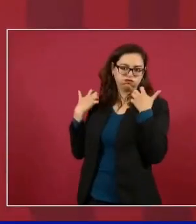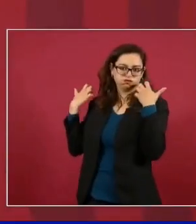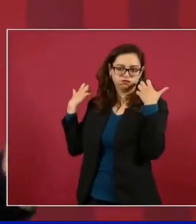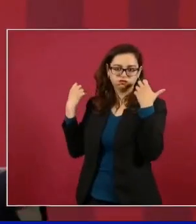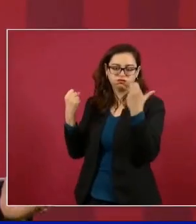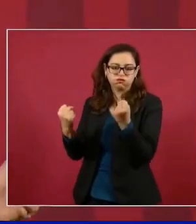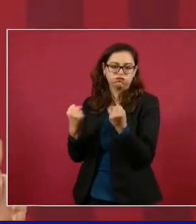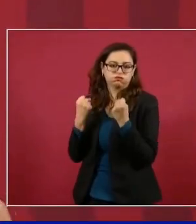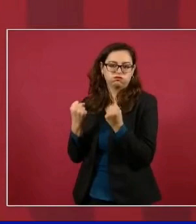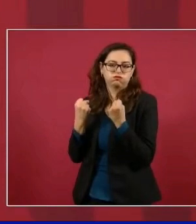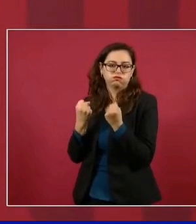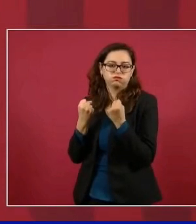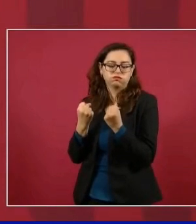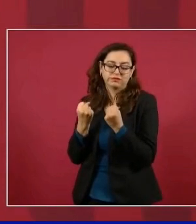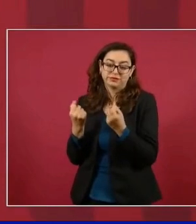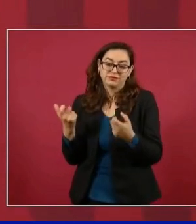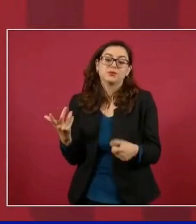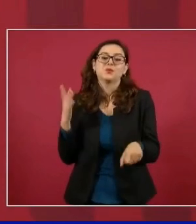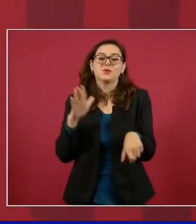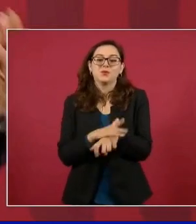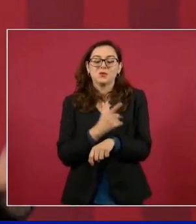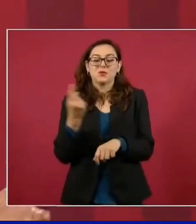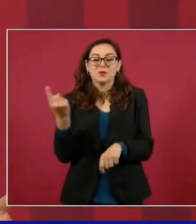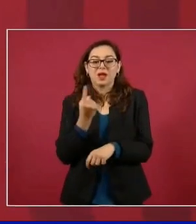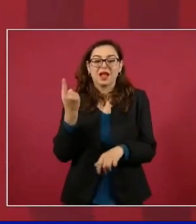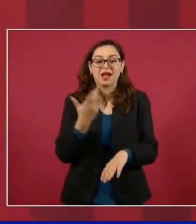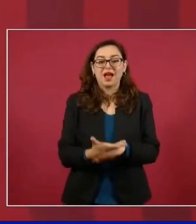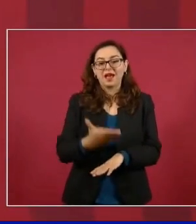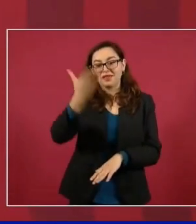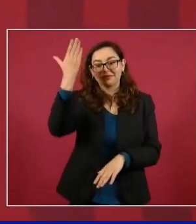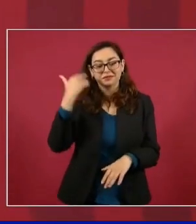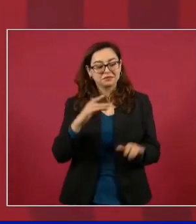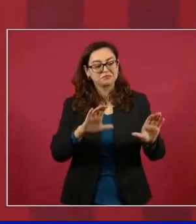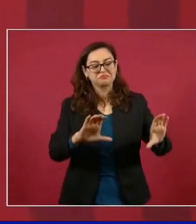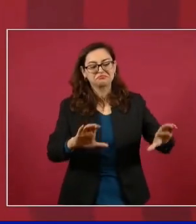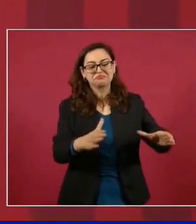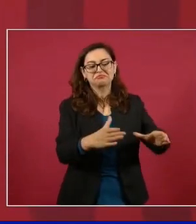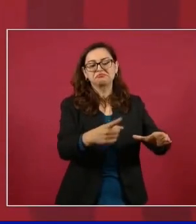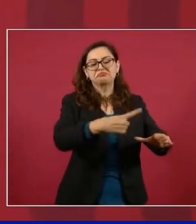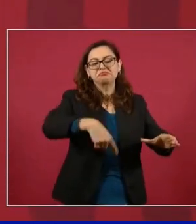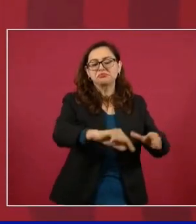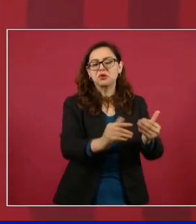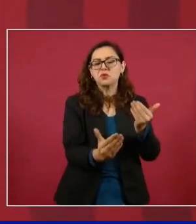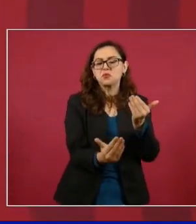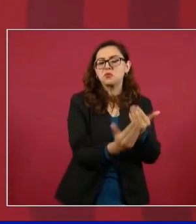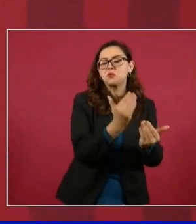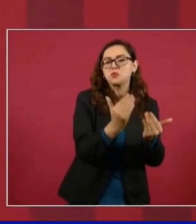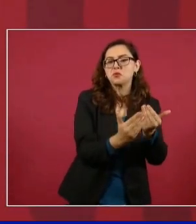dominaban y eran los dueños de México, o se sentían los dueños de México,